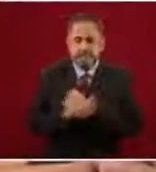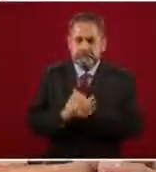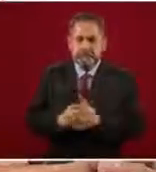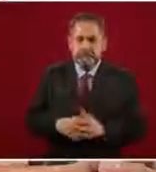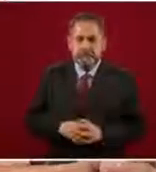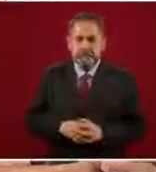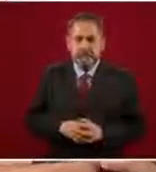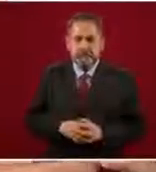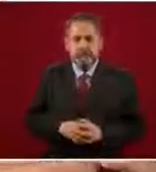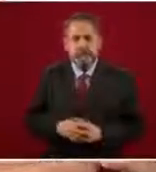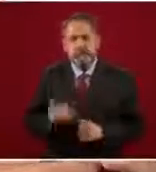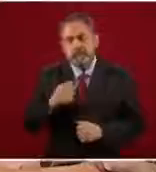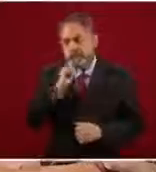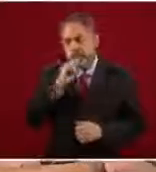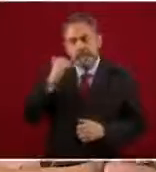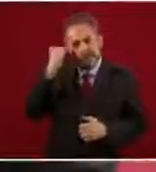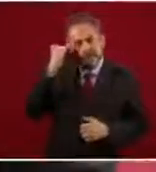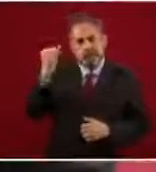Sea, imagínense